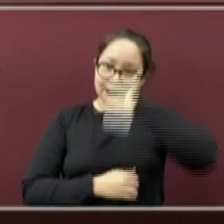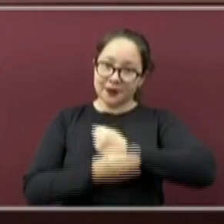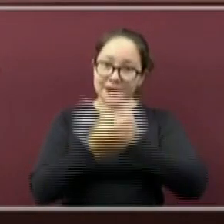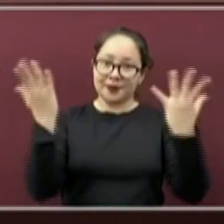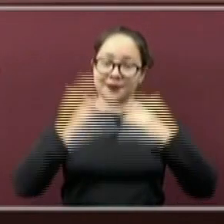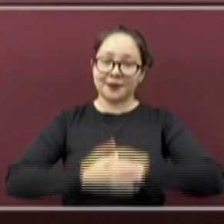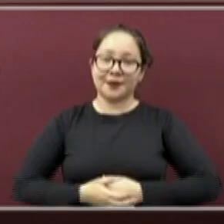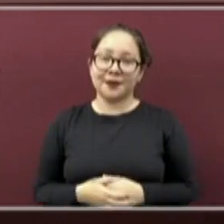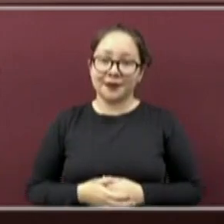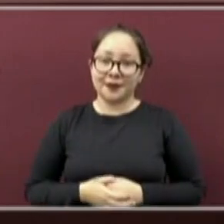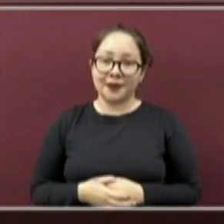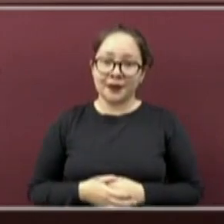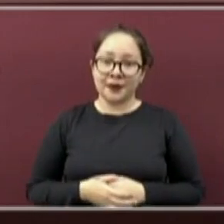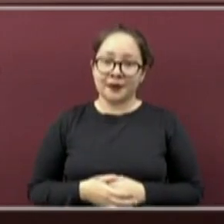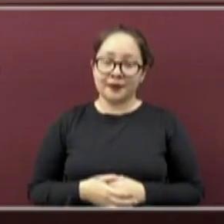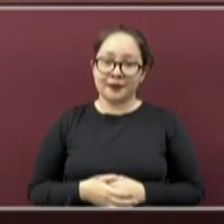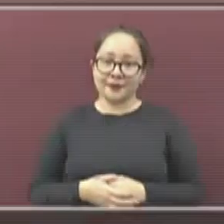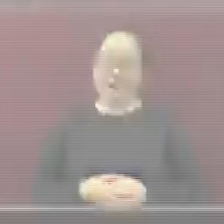excelente fin de semana.